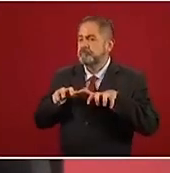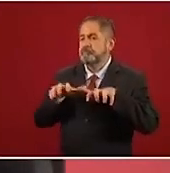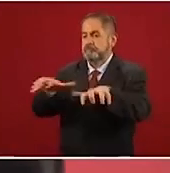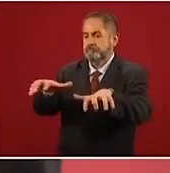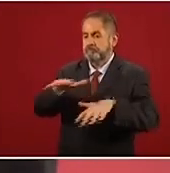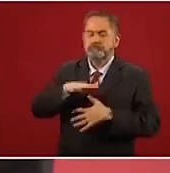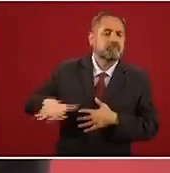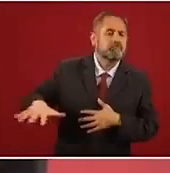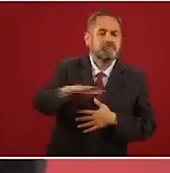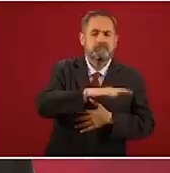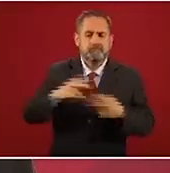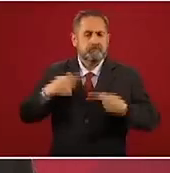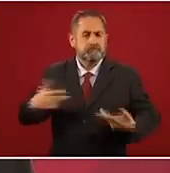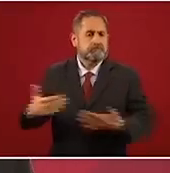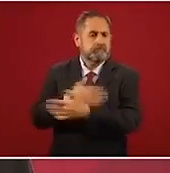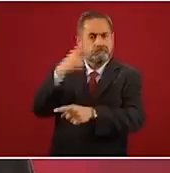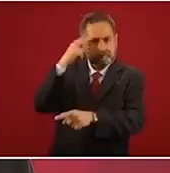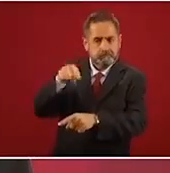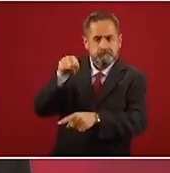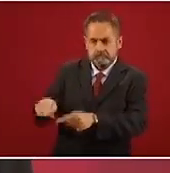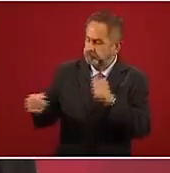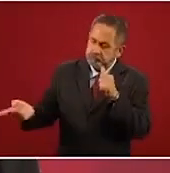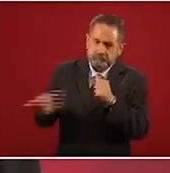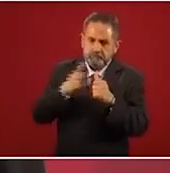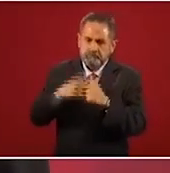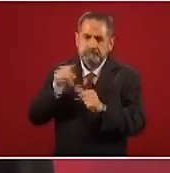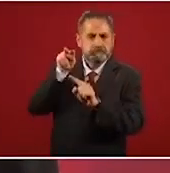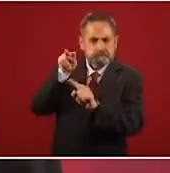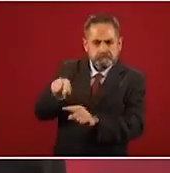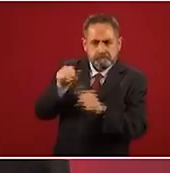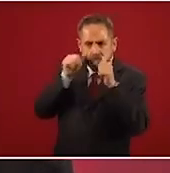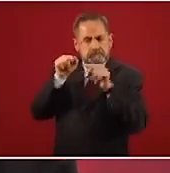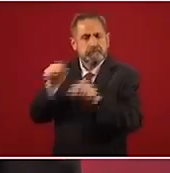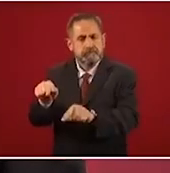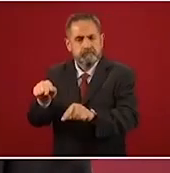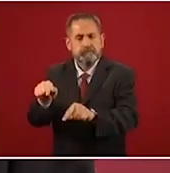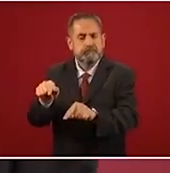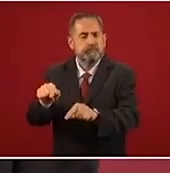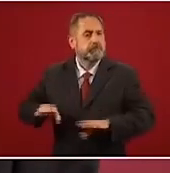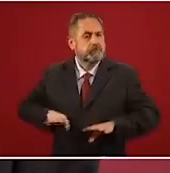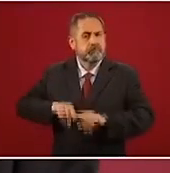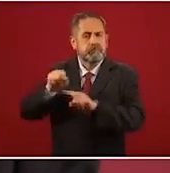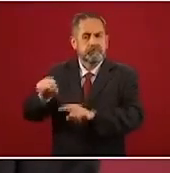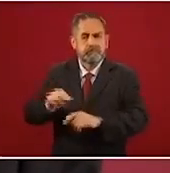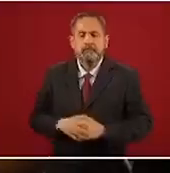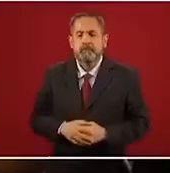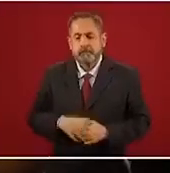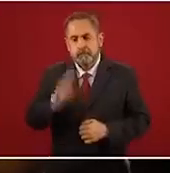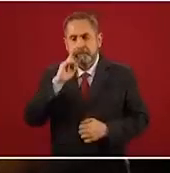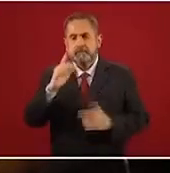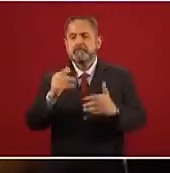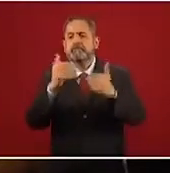interés del pueblo, el interés de la nación. Entonces, muy bien, vamos